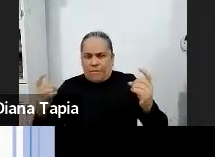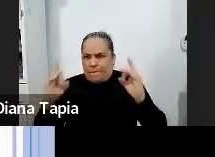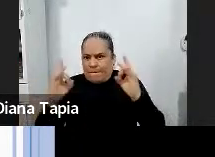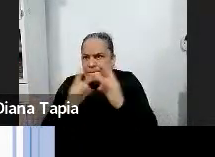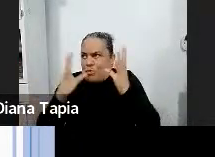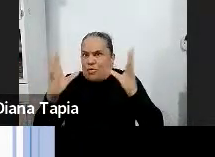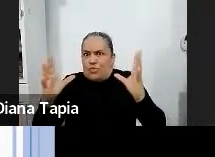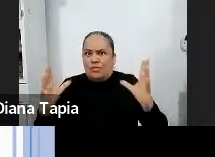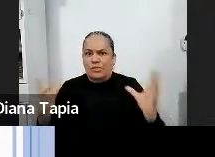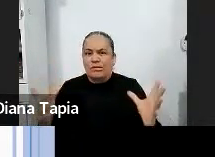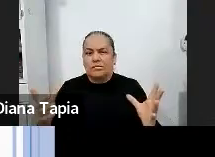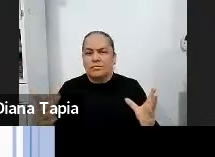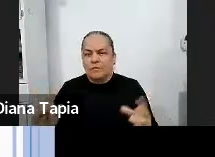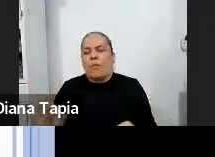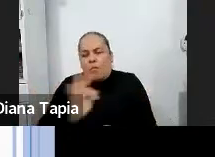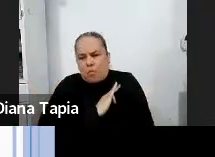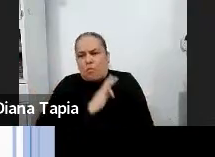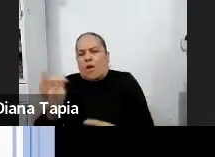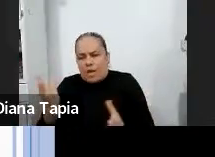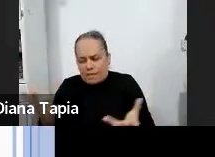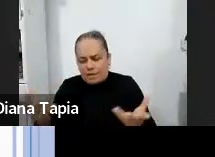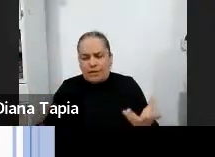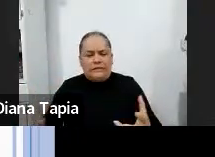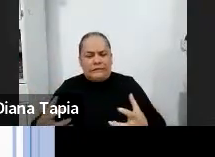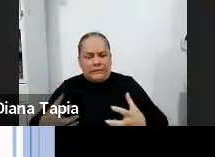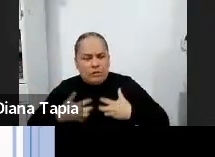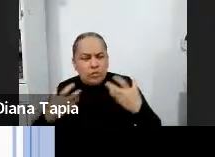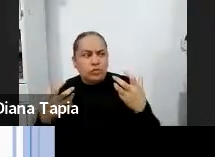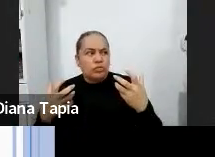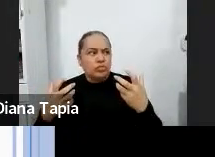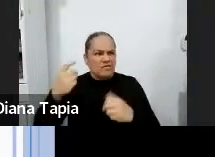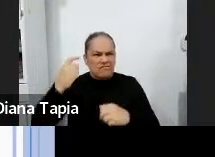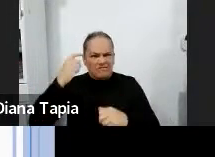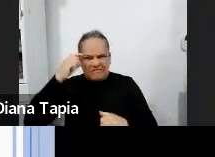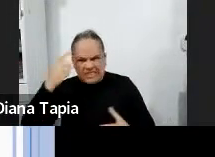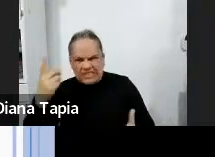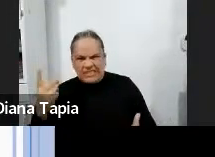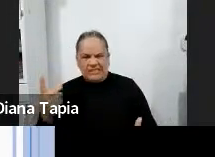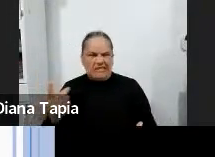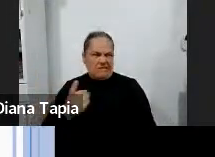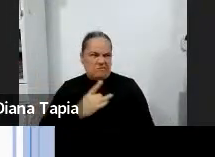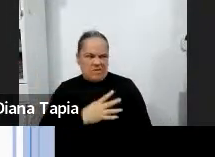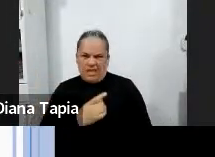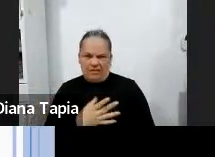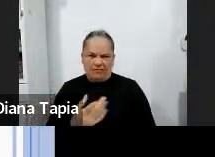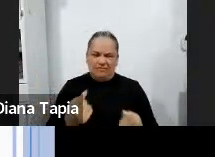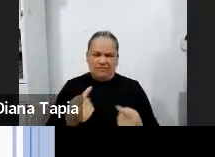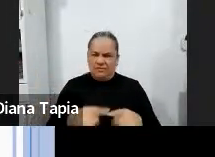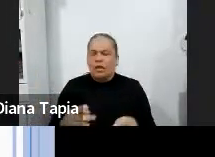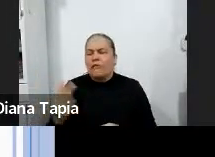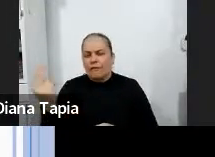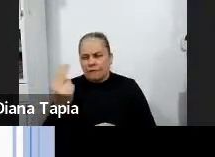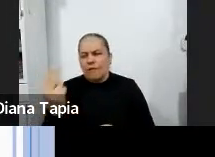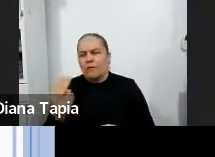o un proceso de agitación, que es para donde tendríamos que estar preparados.